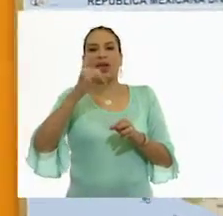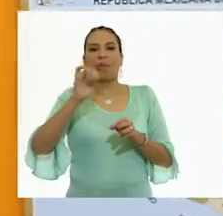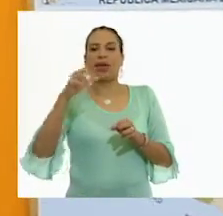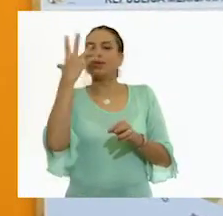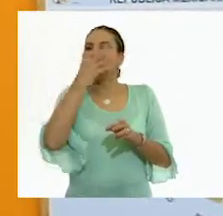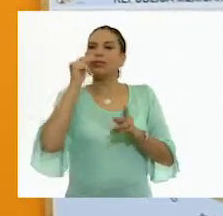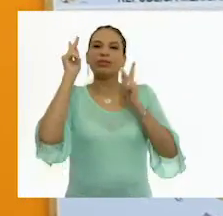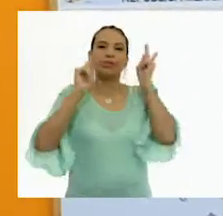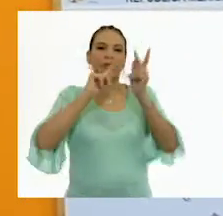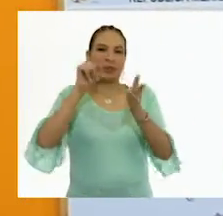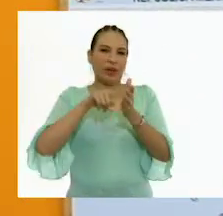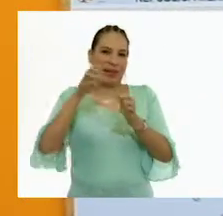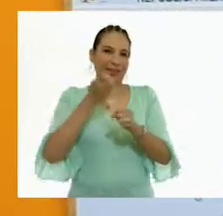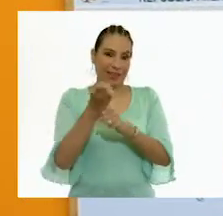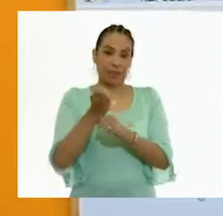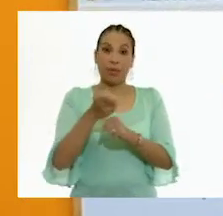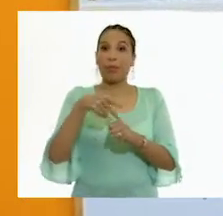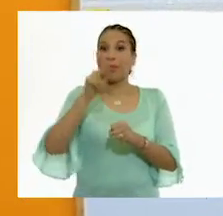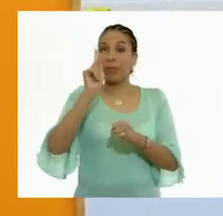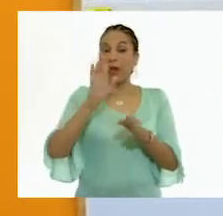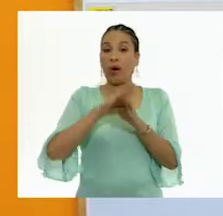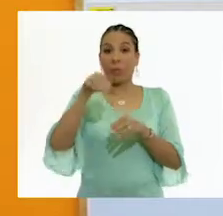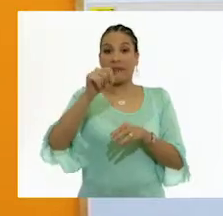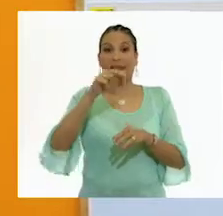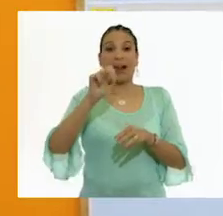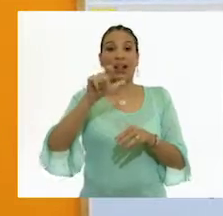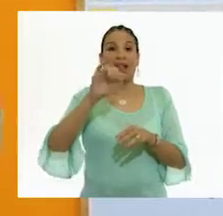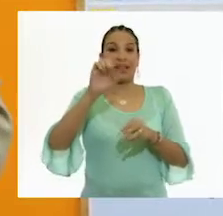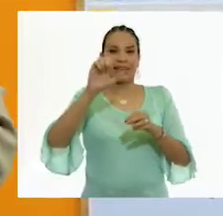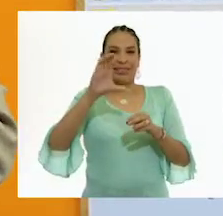estado. Pero Mineral del Chico no